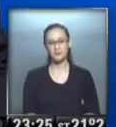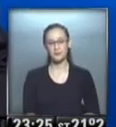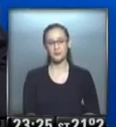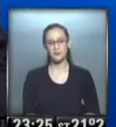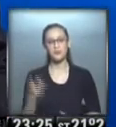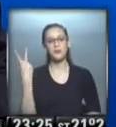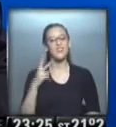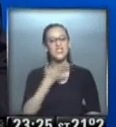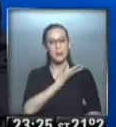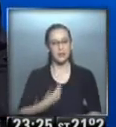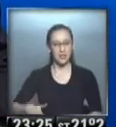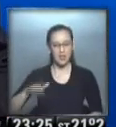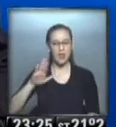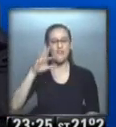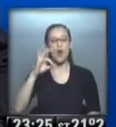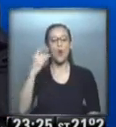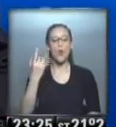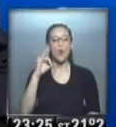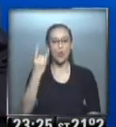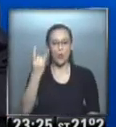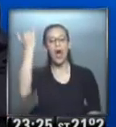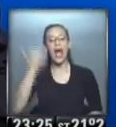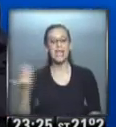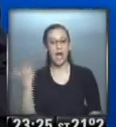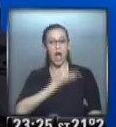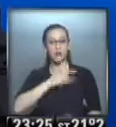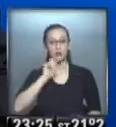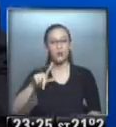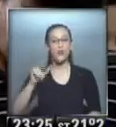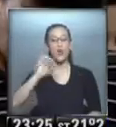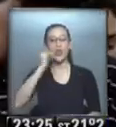El vicepresidente Amado Boudou encabezó un acto en General Rodríguez.